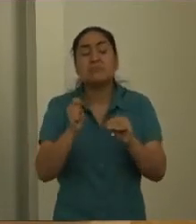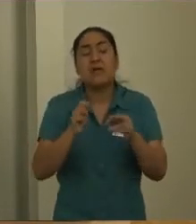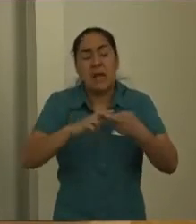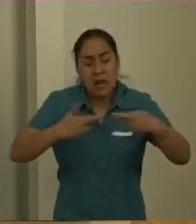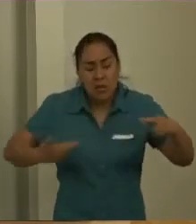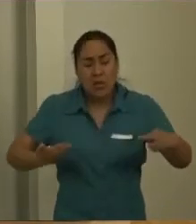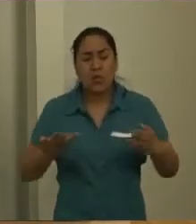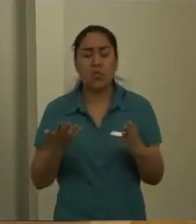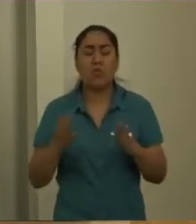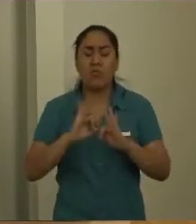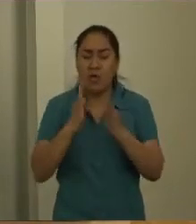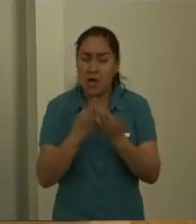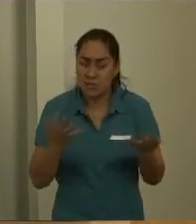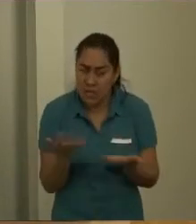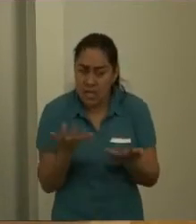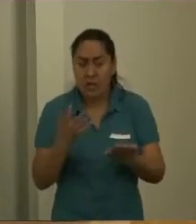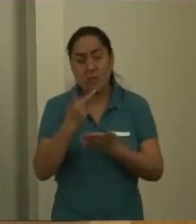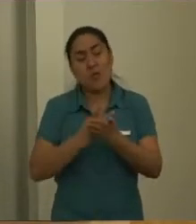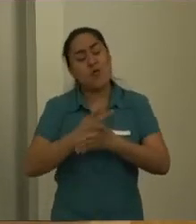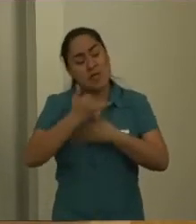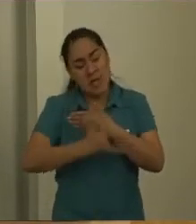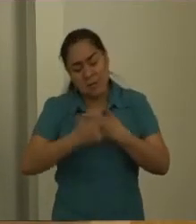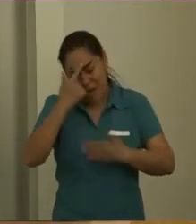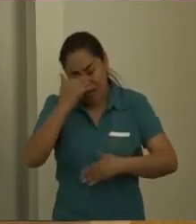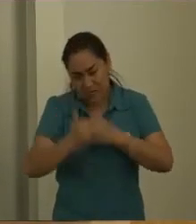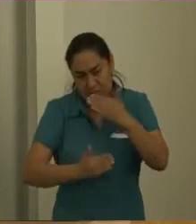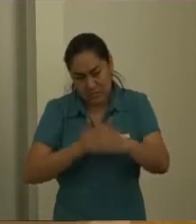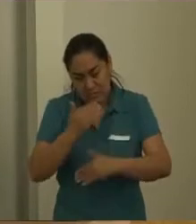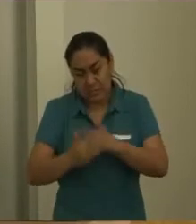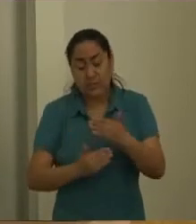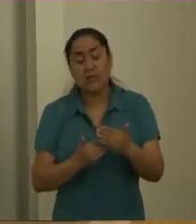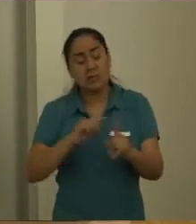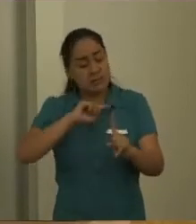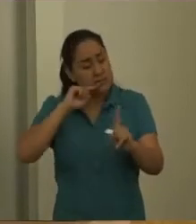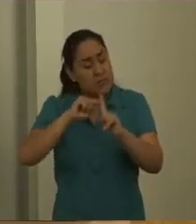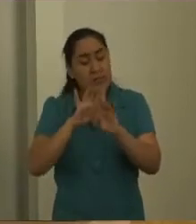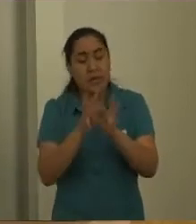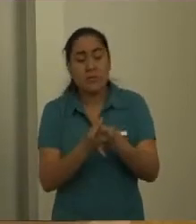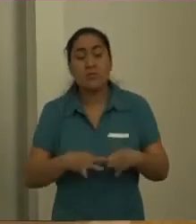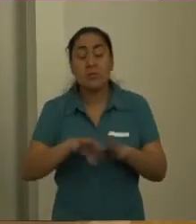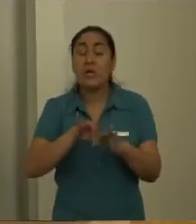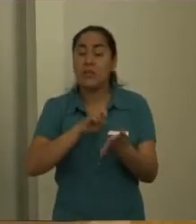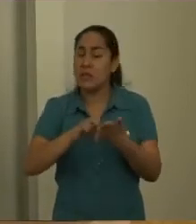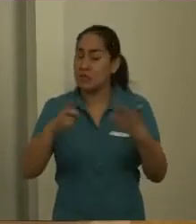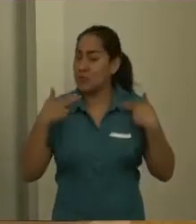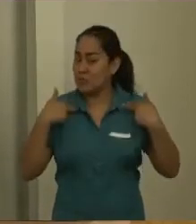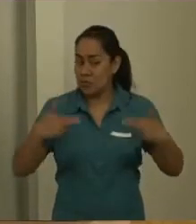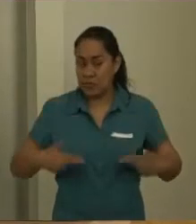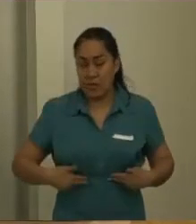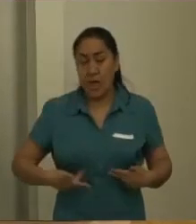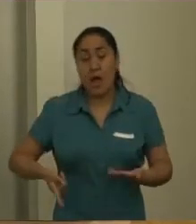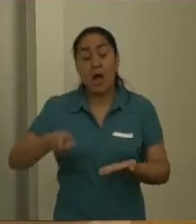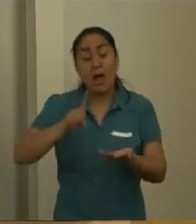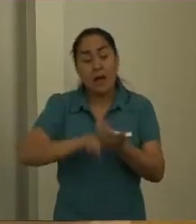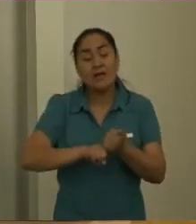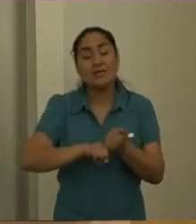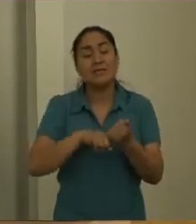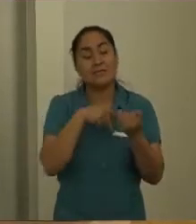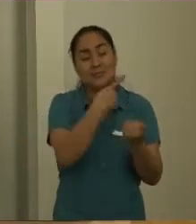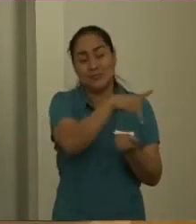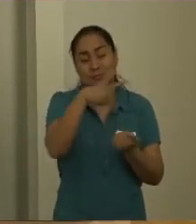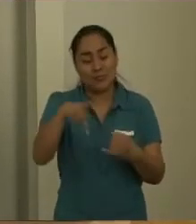proyecto de desarrollo y que sólo teniendo como referencia los derechos humanos en su interdependencia